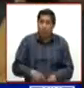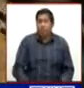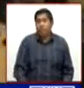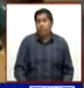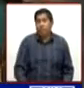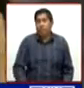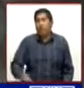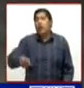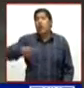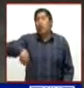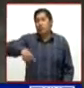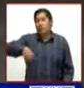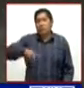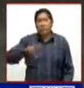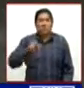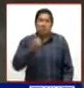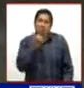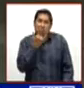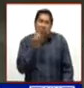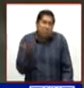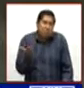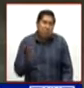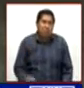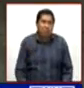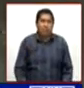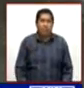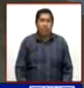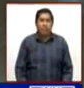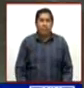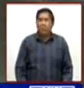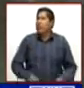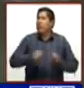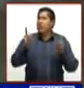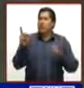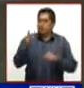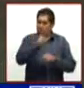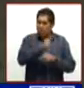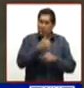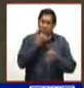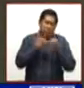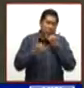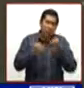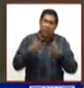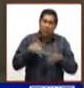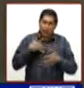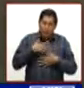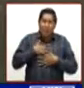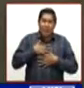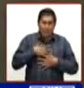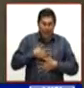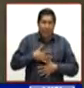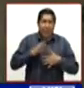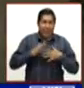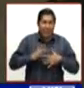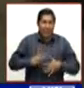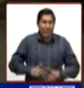Y ha dicho que van a volvería, pero me parece que creo que van a volvería. Bueno, pero para ustedes prácticamente ya es una sensación de